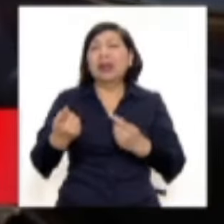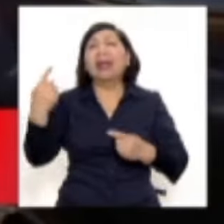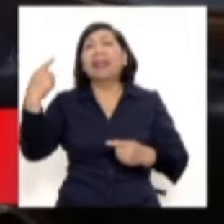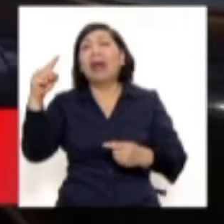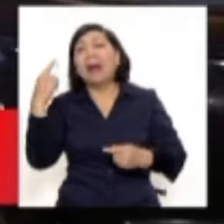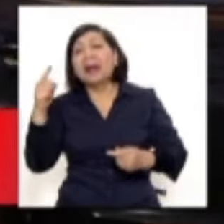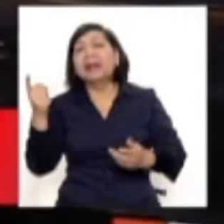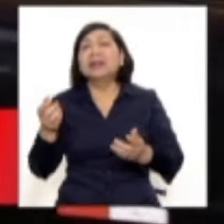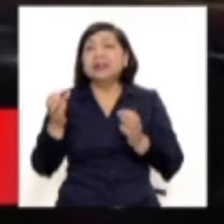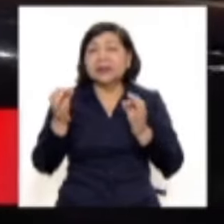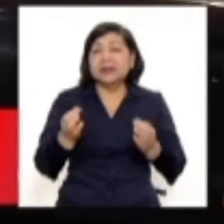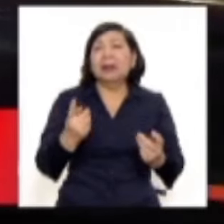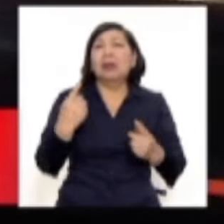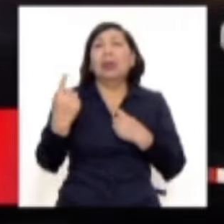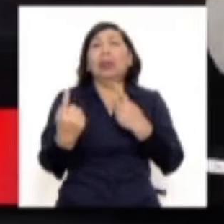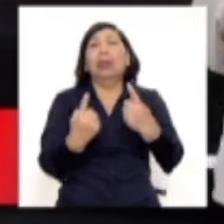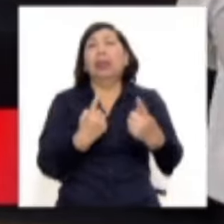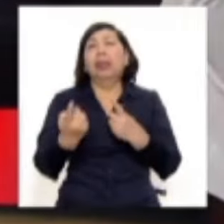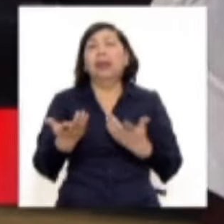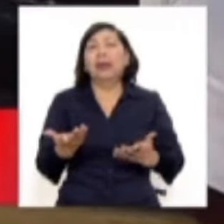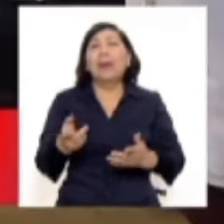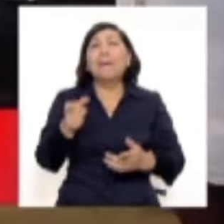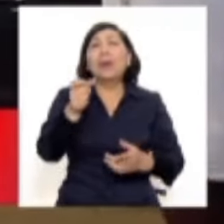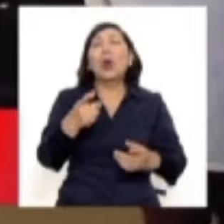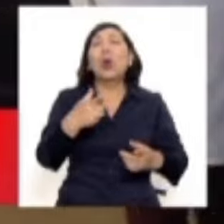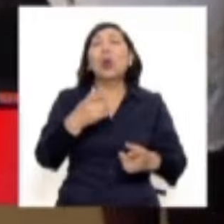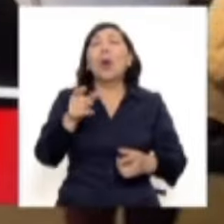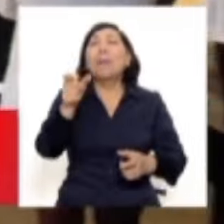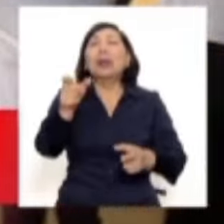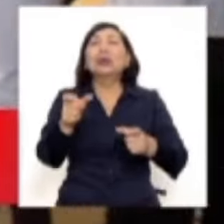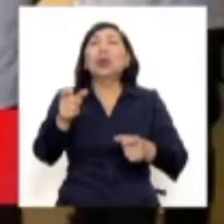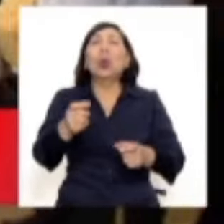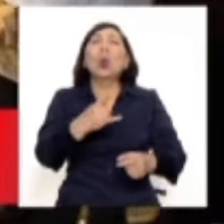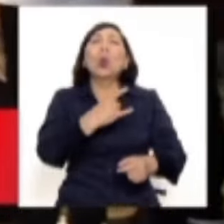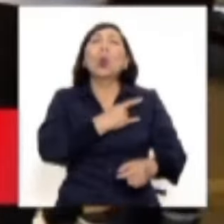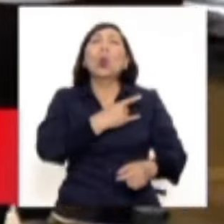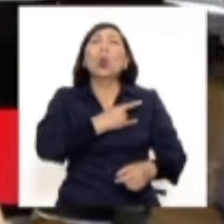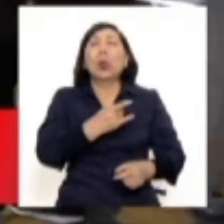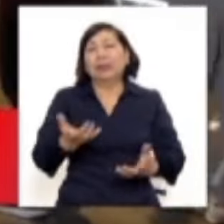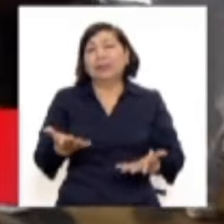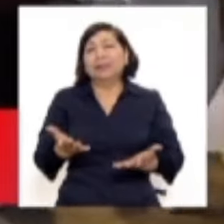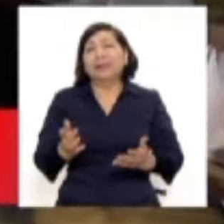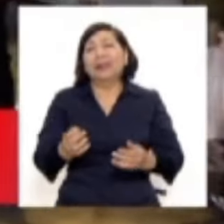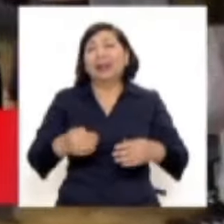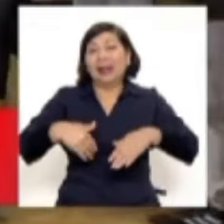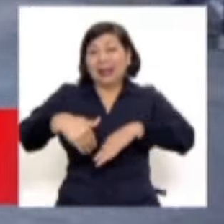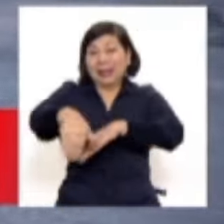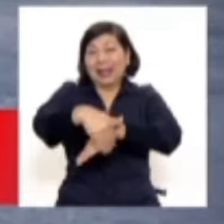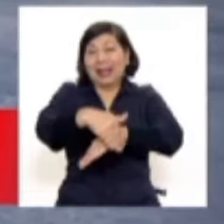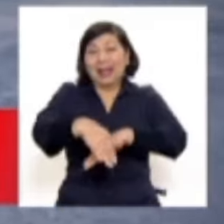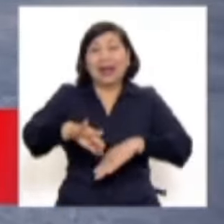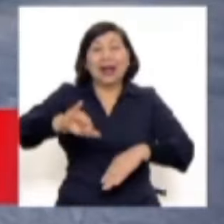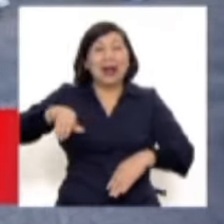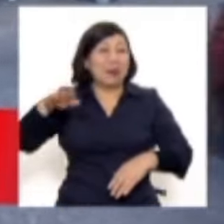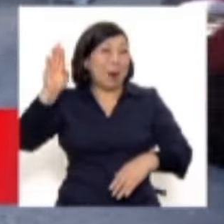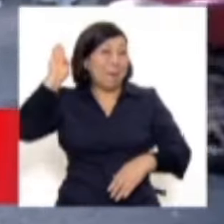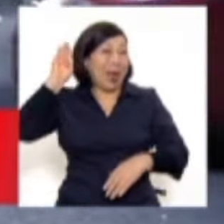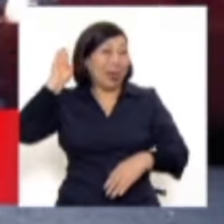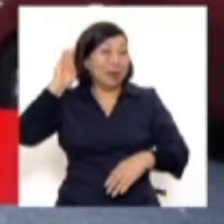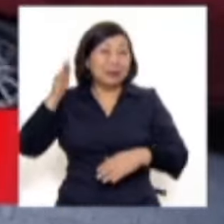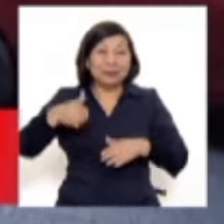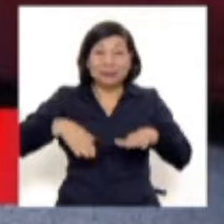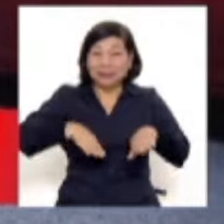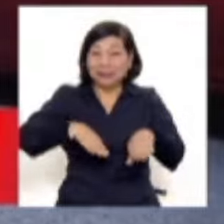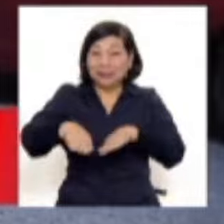de transporte formal e informal a cientos de hinchas del Club Crema, lo que generó que la avenida Javier Prado se torne